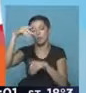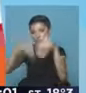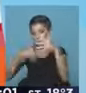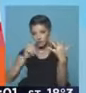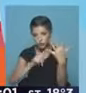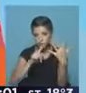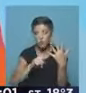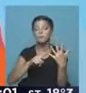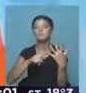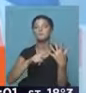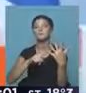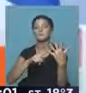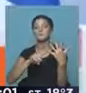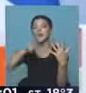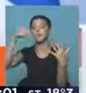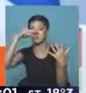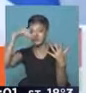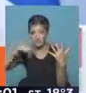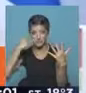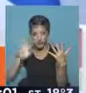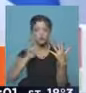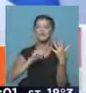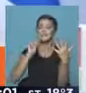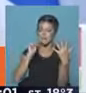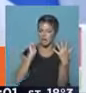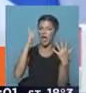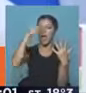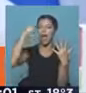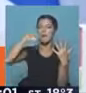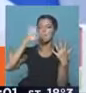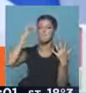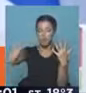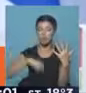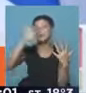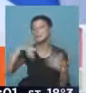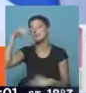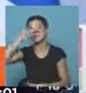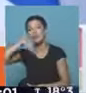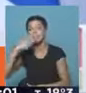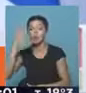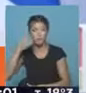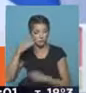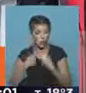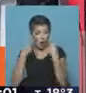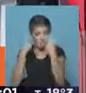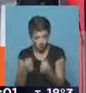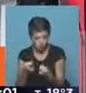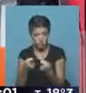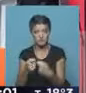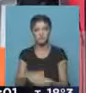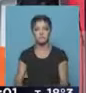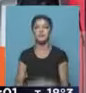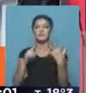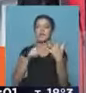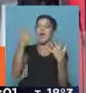balotaje, el 7 de mayo, el socialista Benoît Hamon recoge solo el 7,5% de las preferencias,